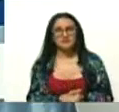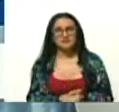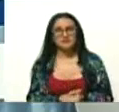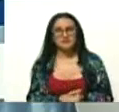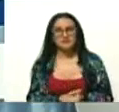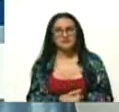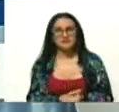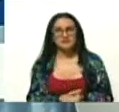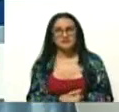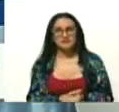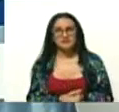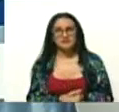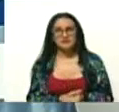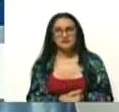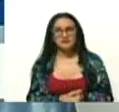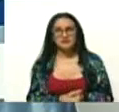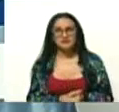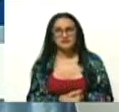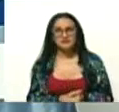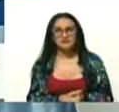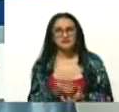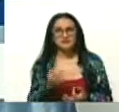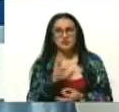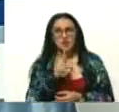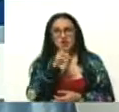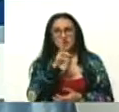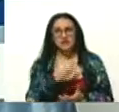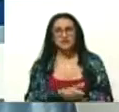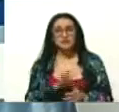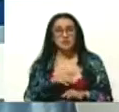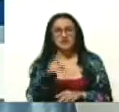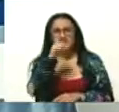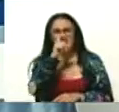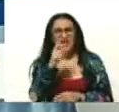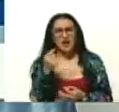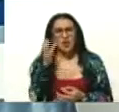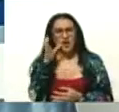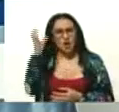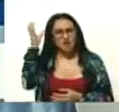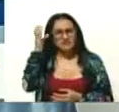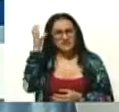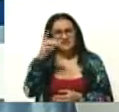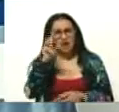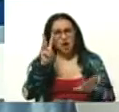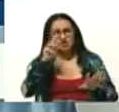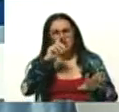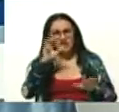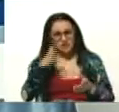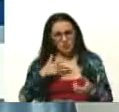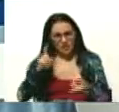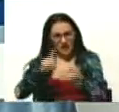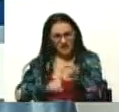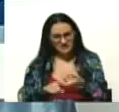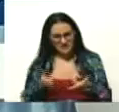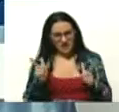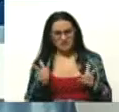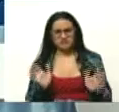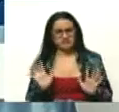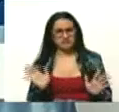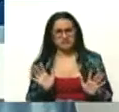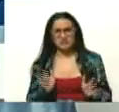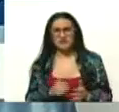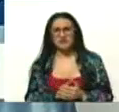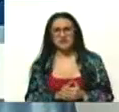Eso es una aberración. Porque a esa edad nadie tiene conciencia para un reto tan